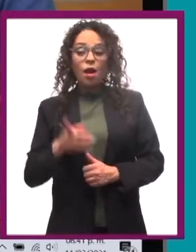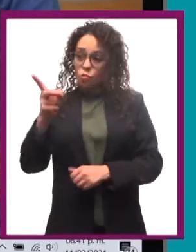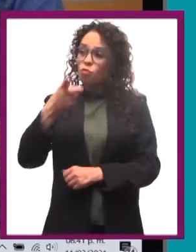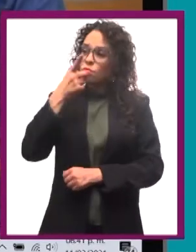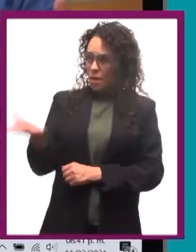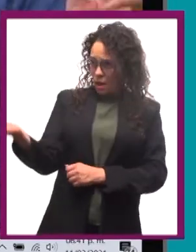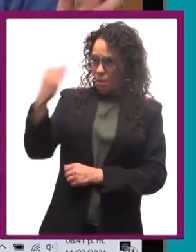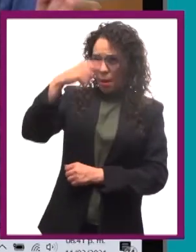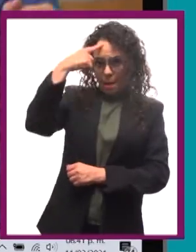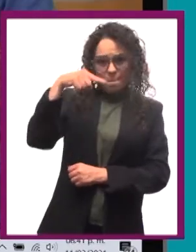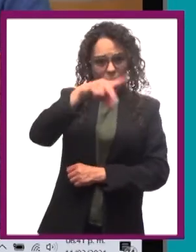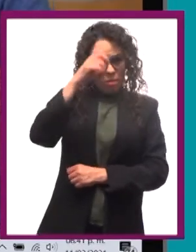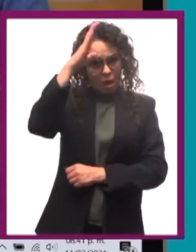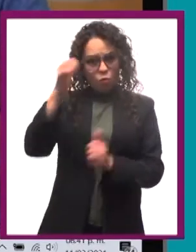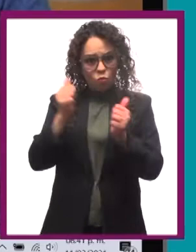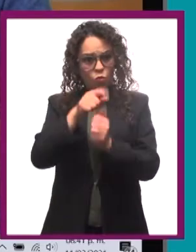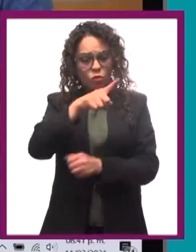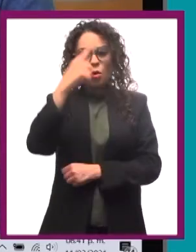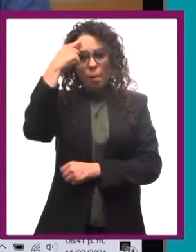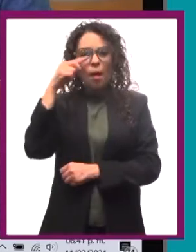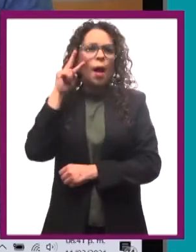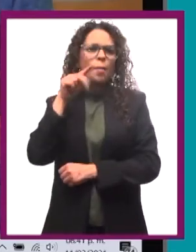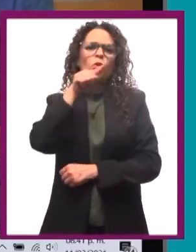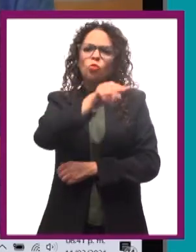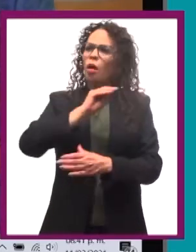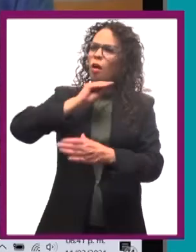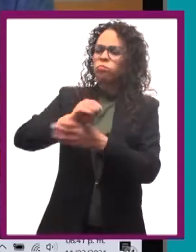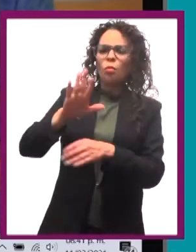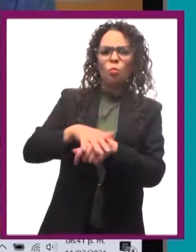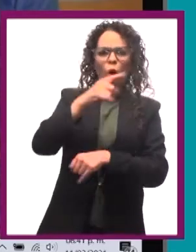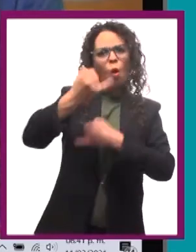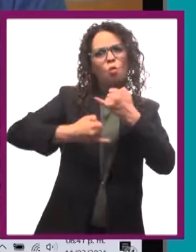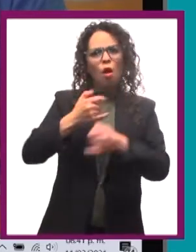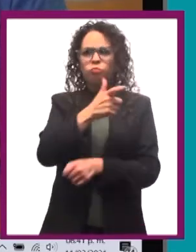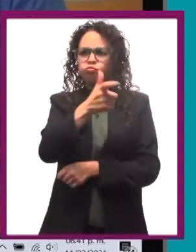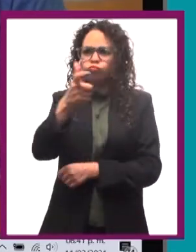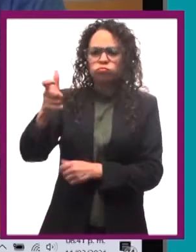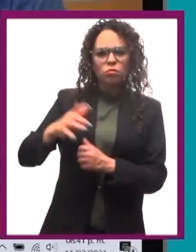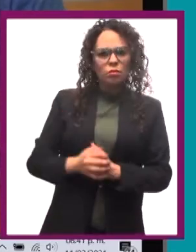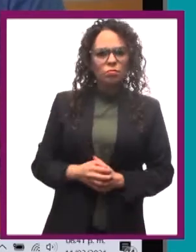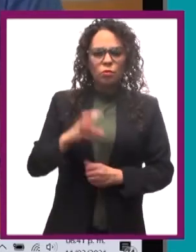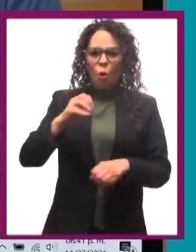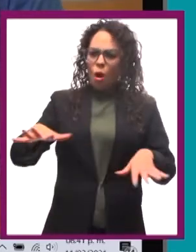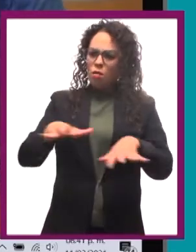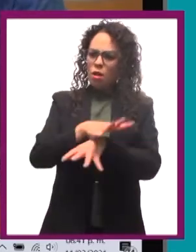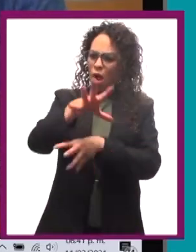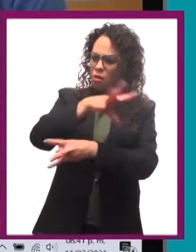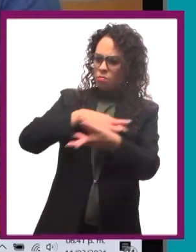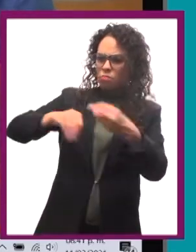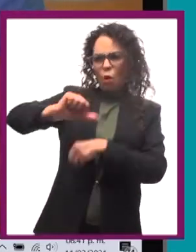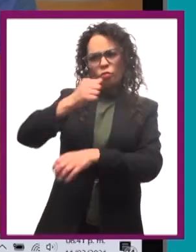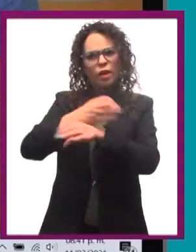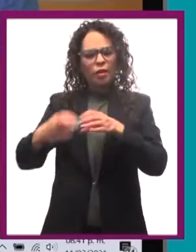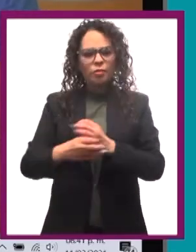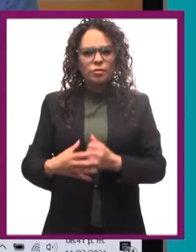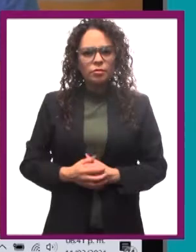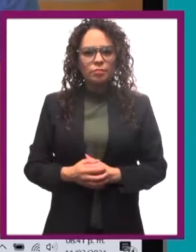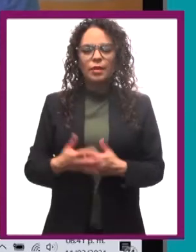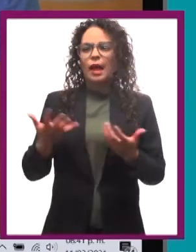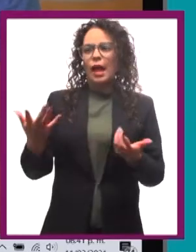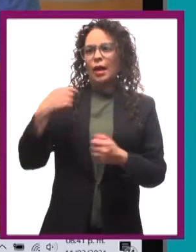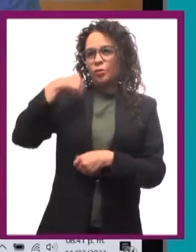que venga a tratar de ponerse de acuerdo contigo mientras tú disparas como loco o cambias tus pavos por una skin.